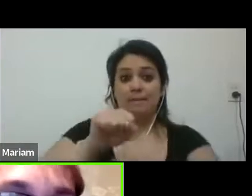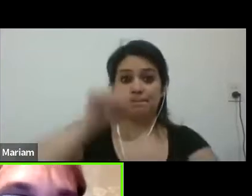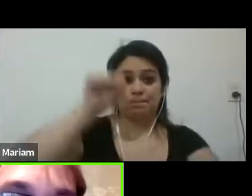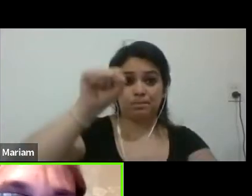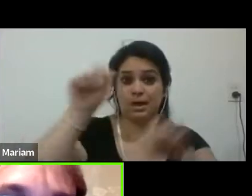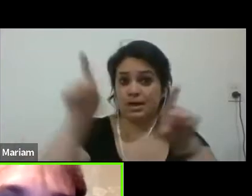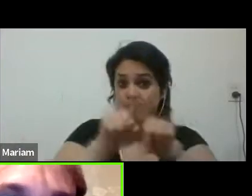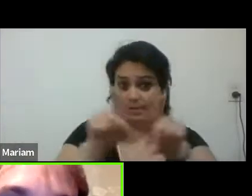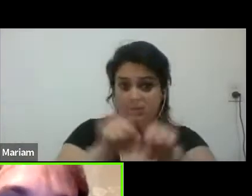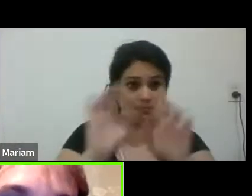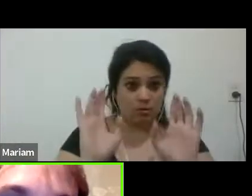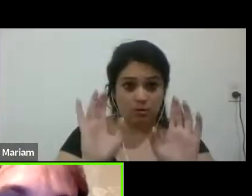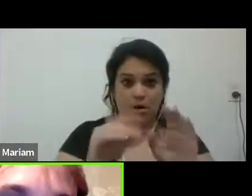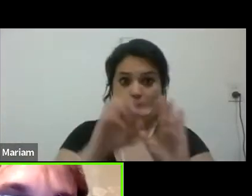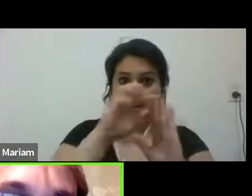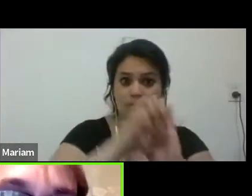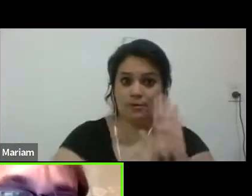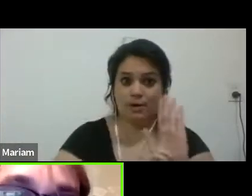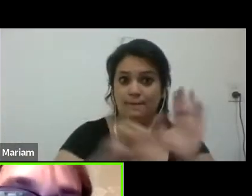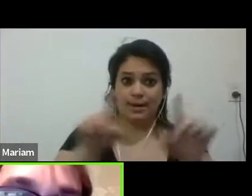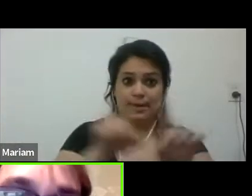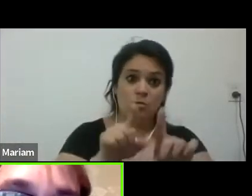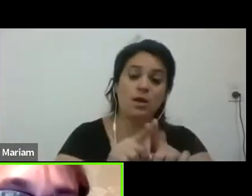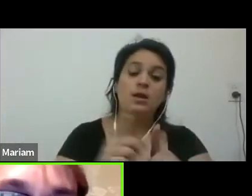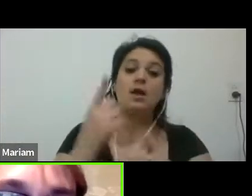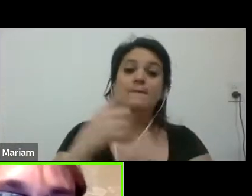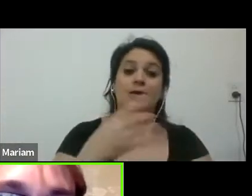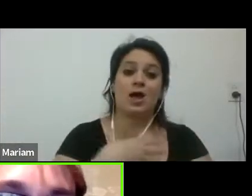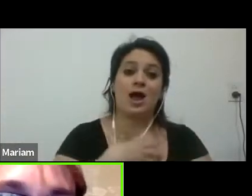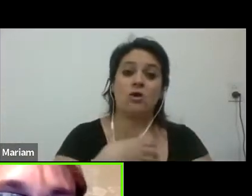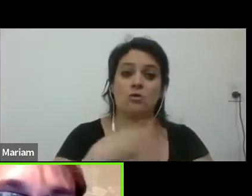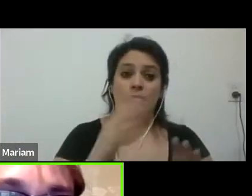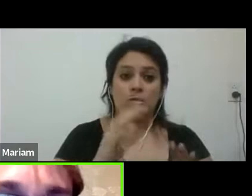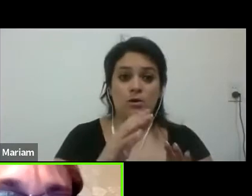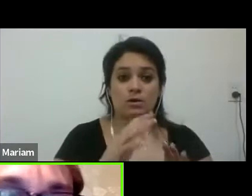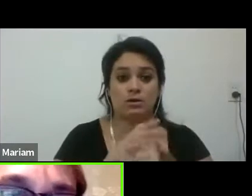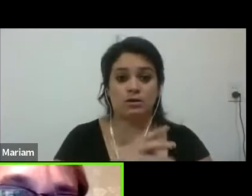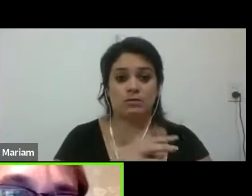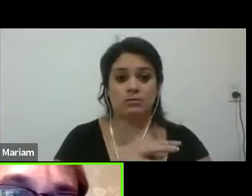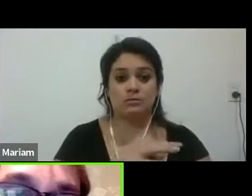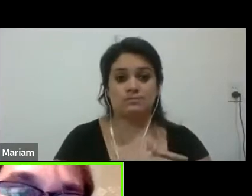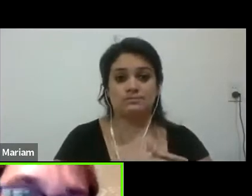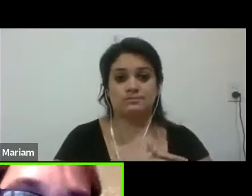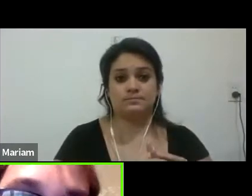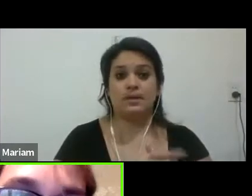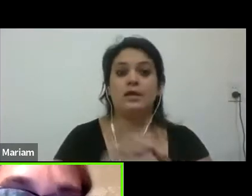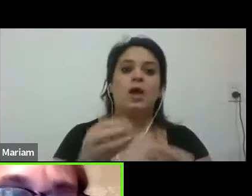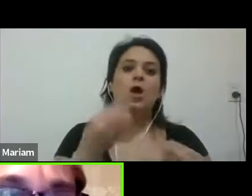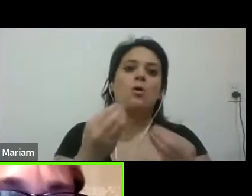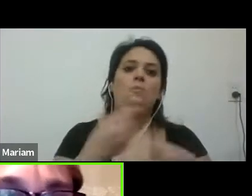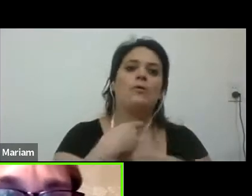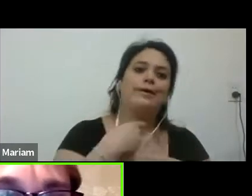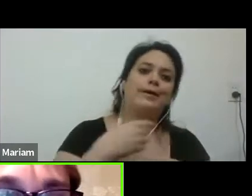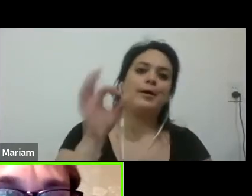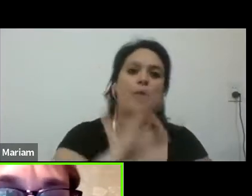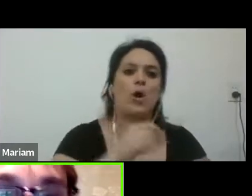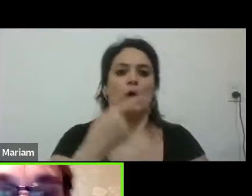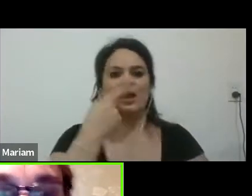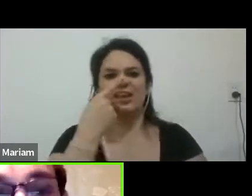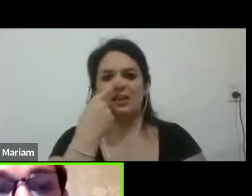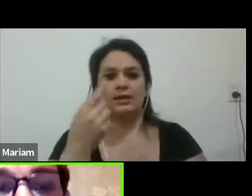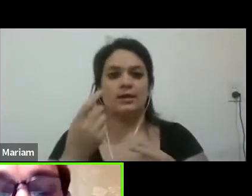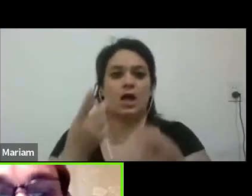exactamente el mismo programa de estudio pero el alumno tiene que manejar como quiere o como puede hacer la compra de materia prima